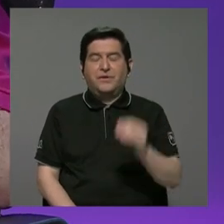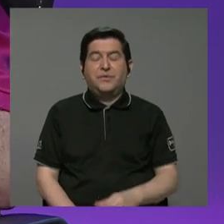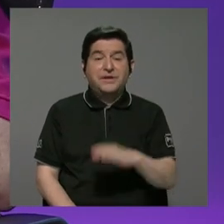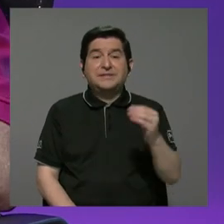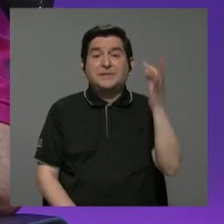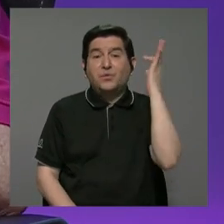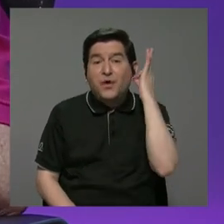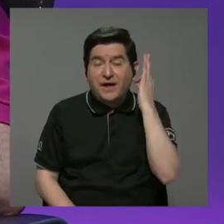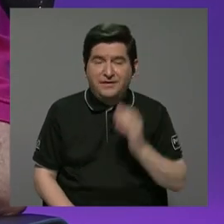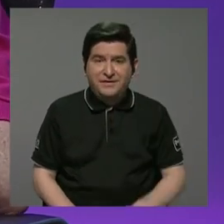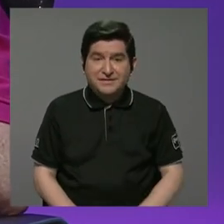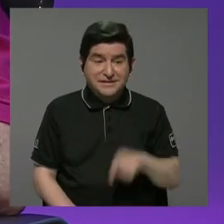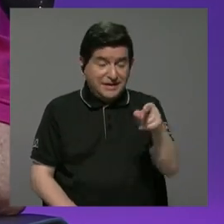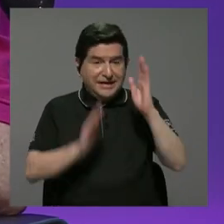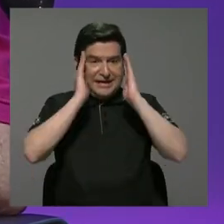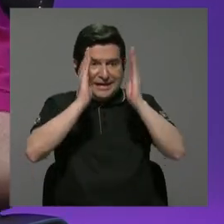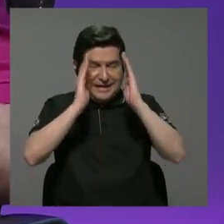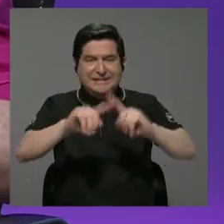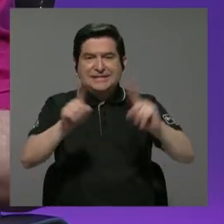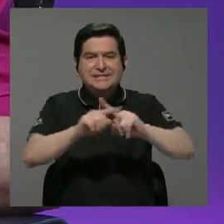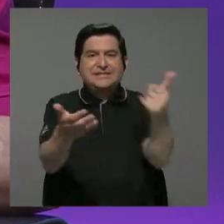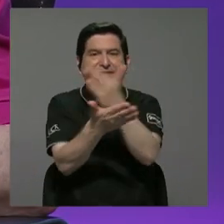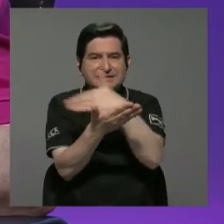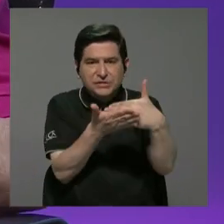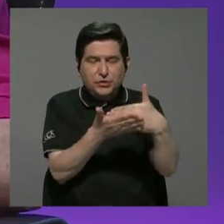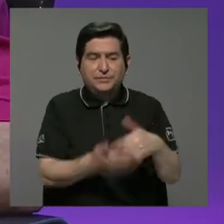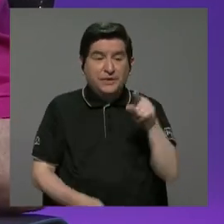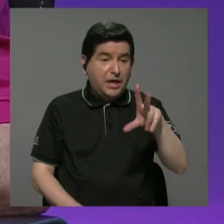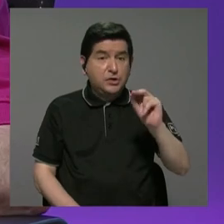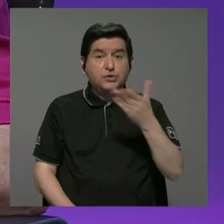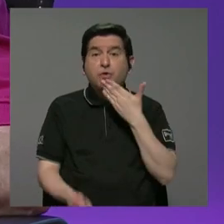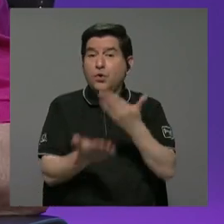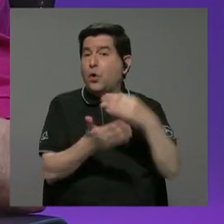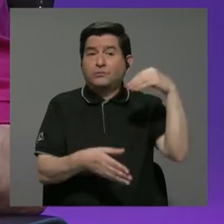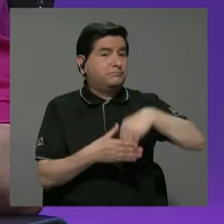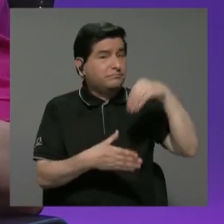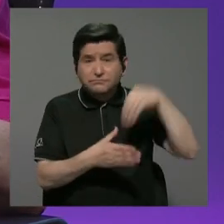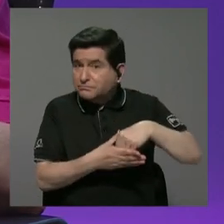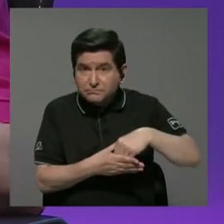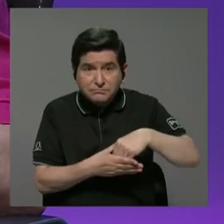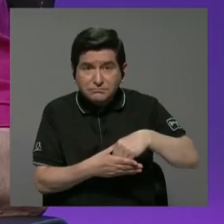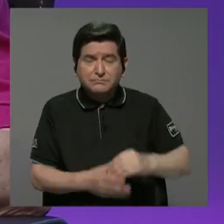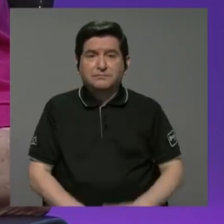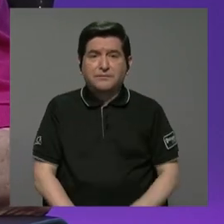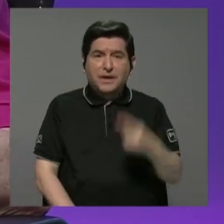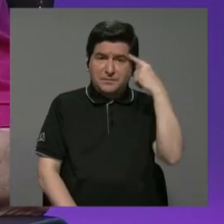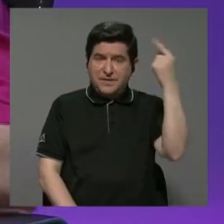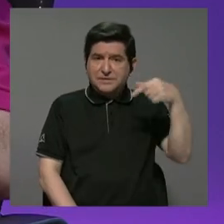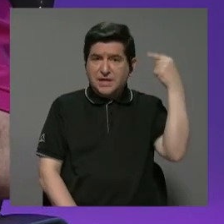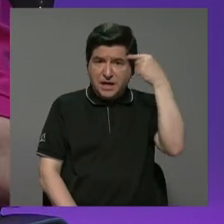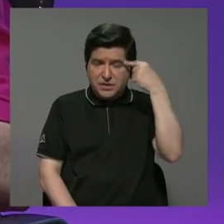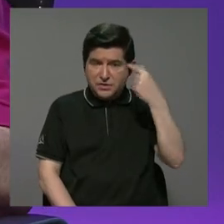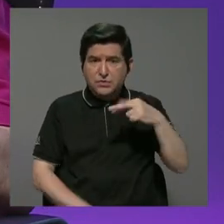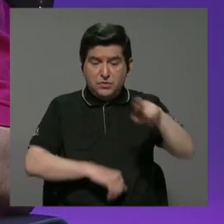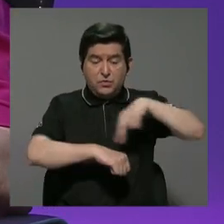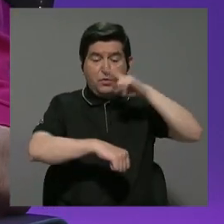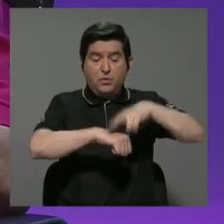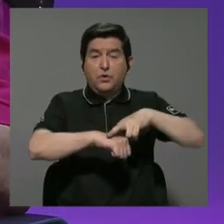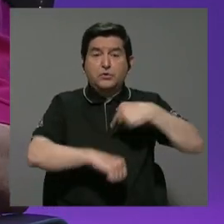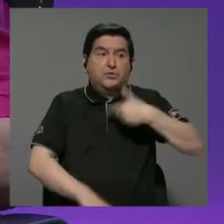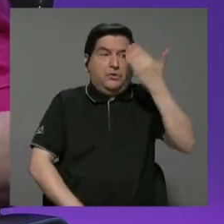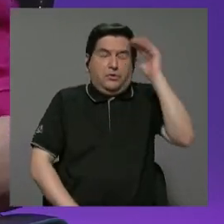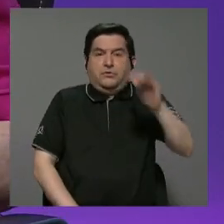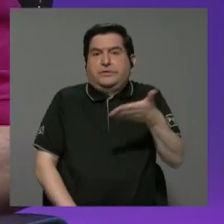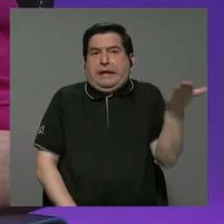donde nosotros estamos atendiendo varias partes. Si eso no es una buena inversión para el gobierno de la República, no sé qué será